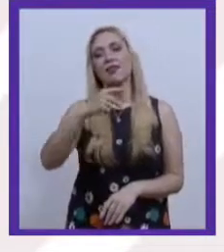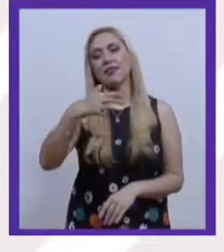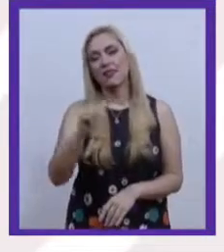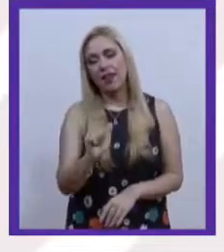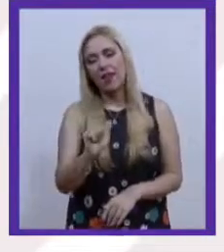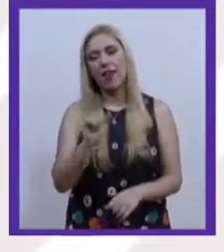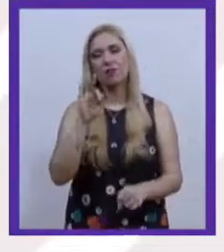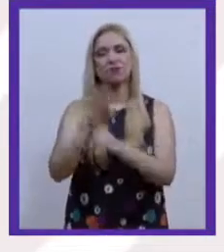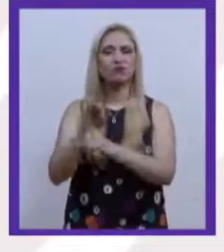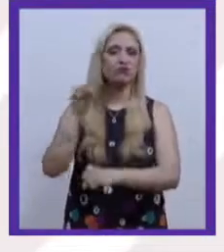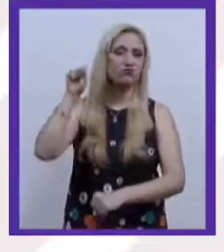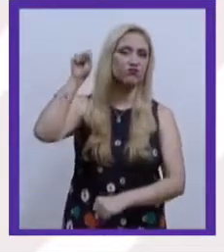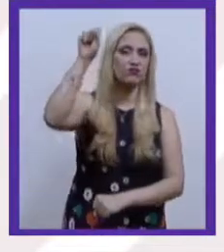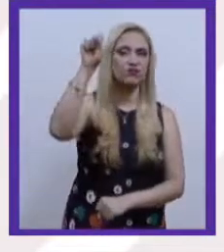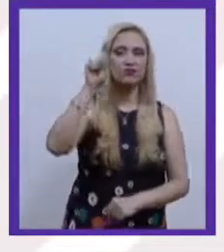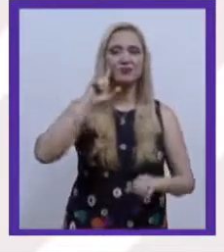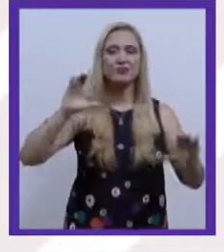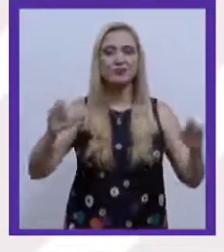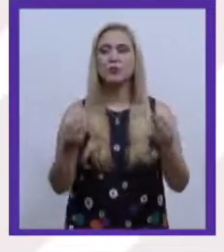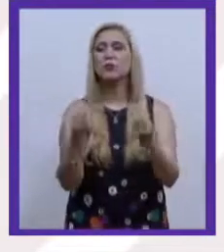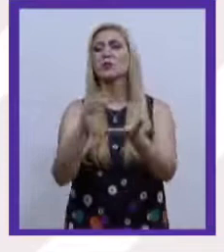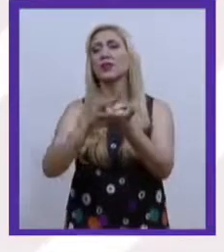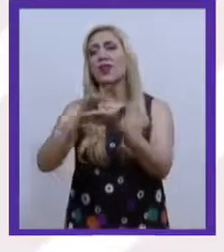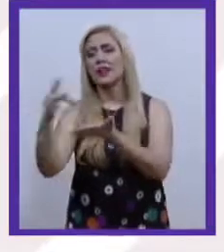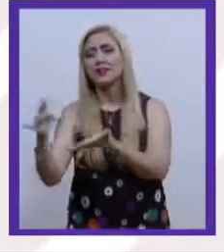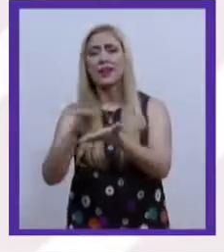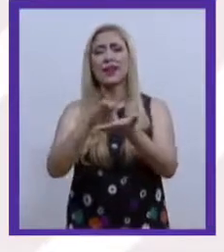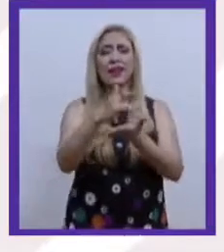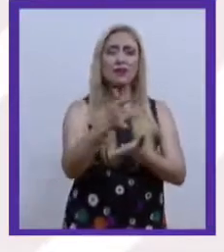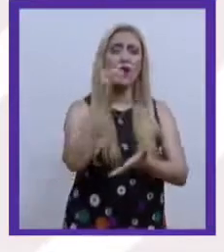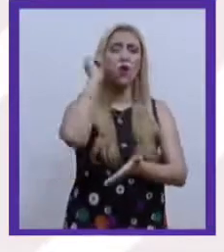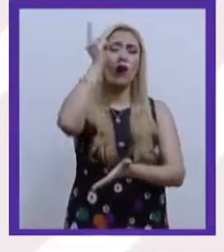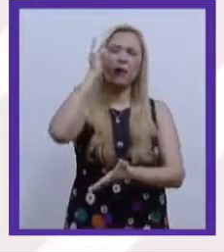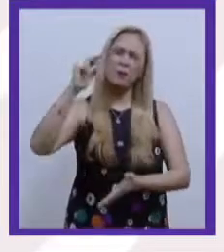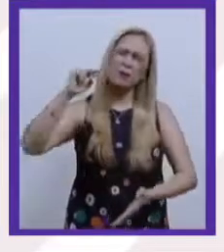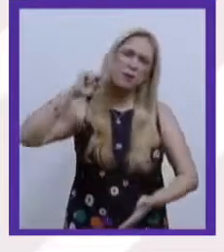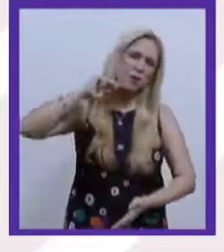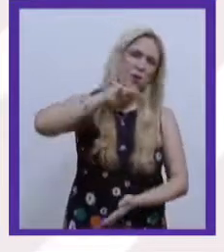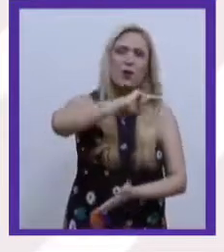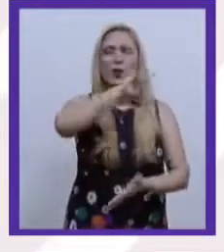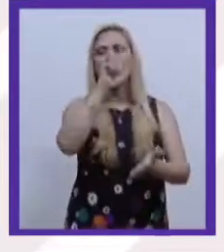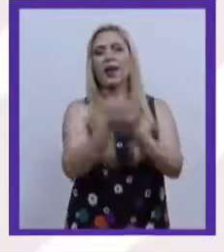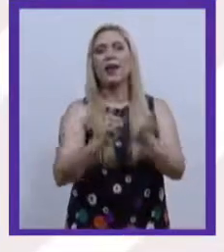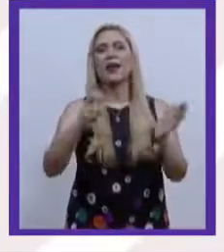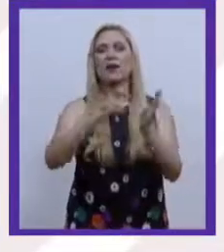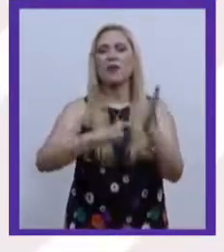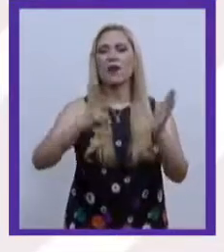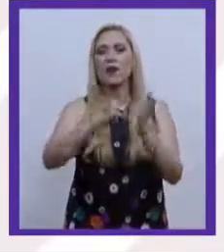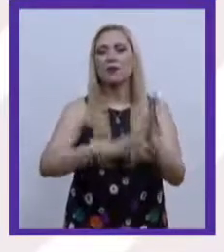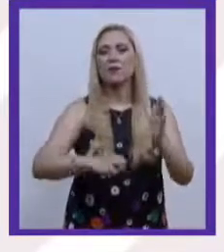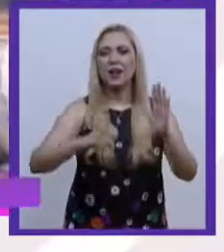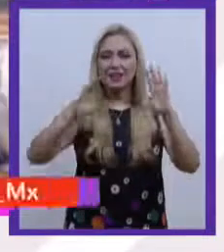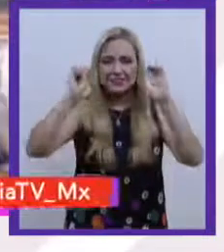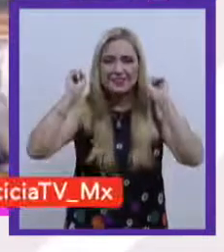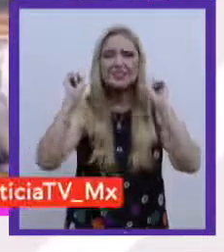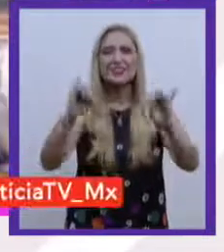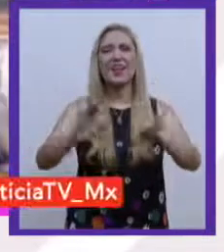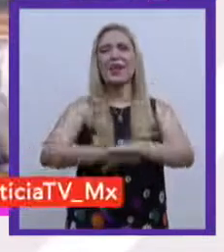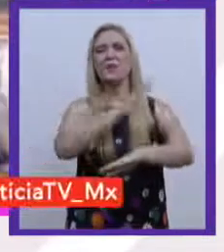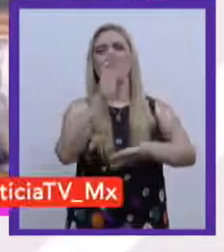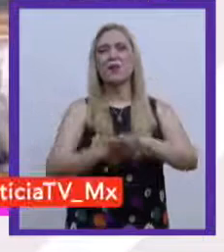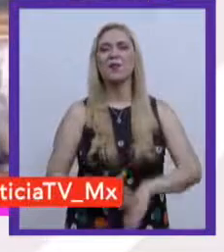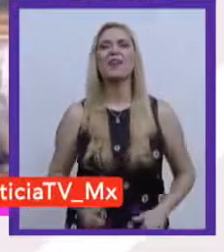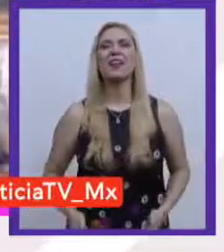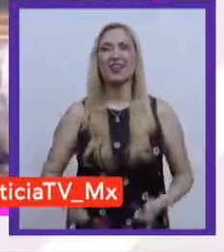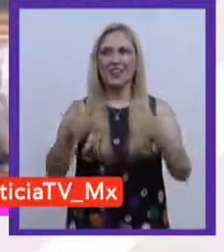activista y feminista. Muchas gracias y pues esperemos que esas reformas pronto vean la luz y que podamos